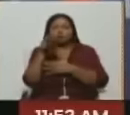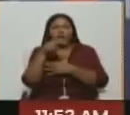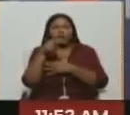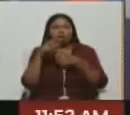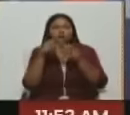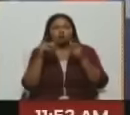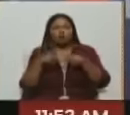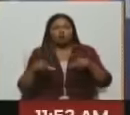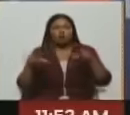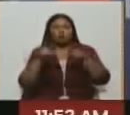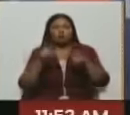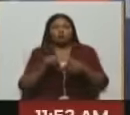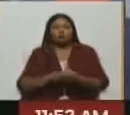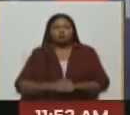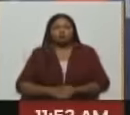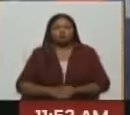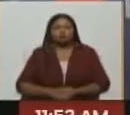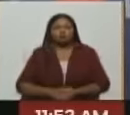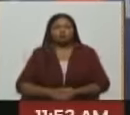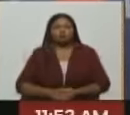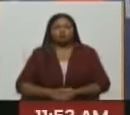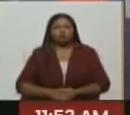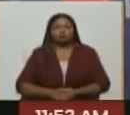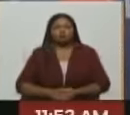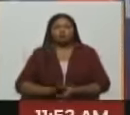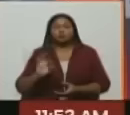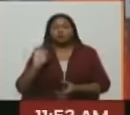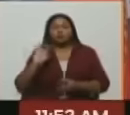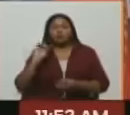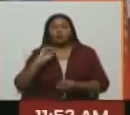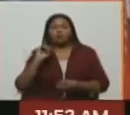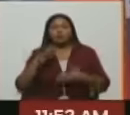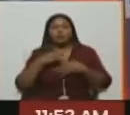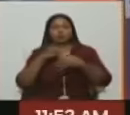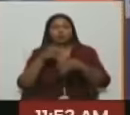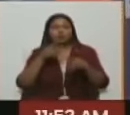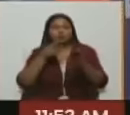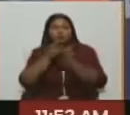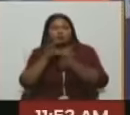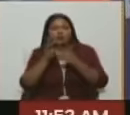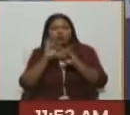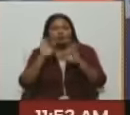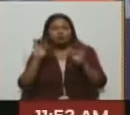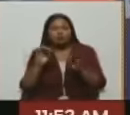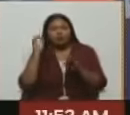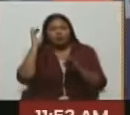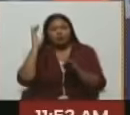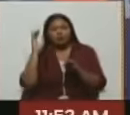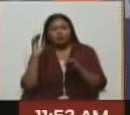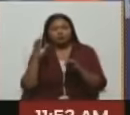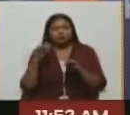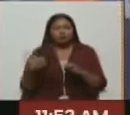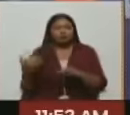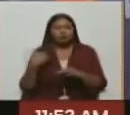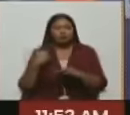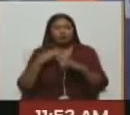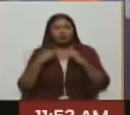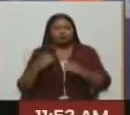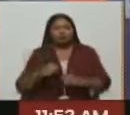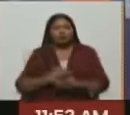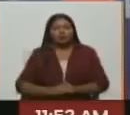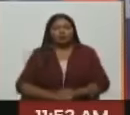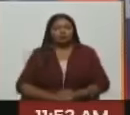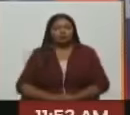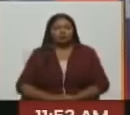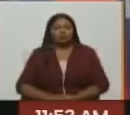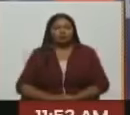el lugar e intentar, obviamente, por esa vía, crear un baño de sangre para